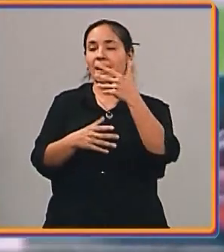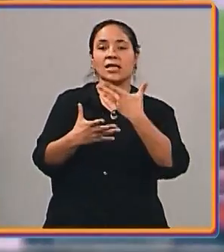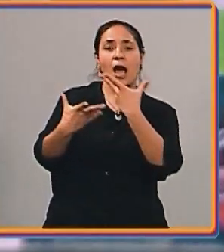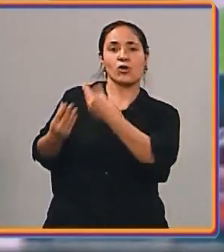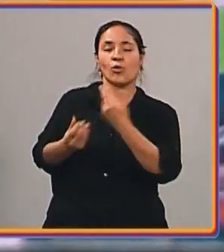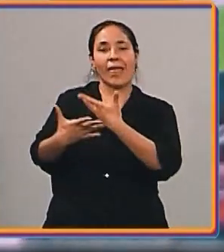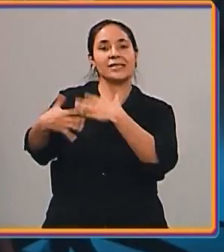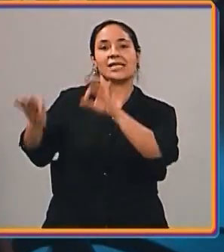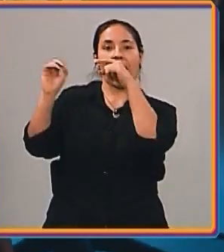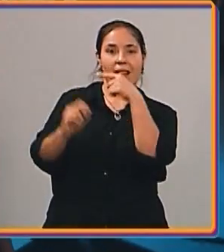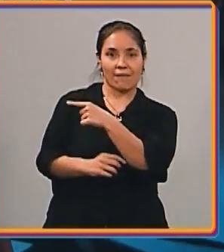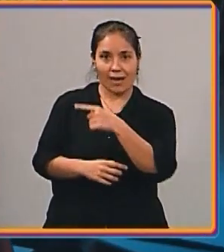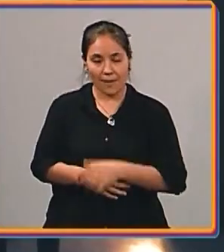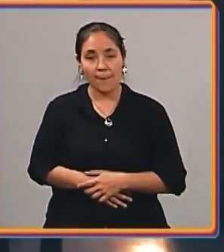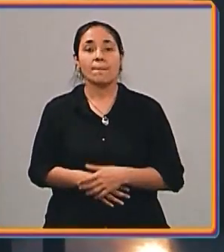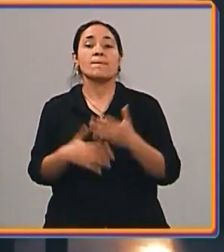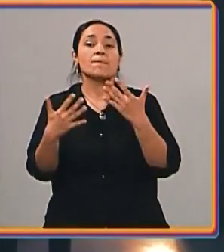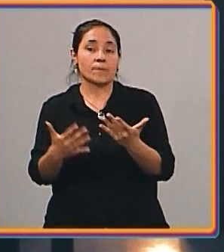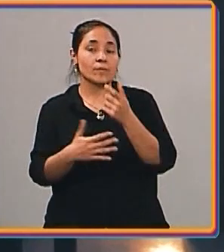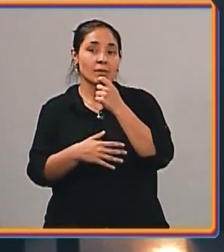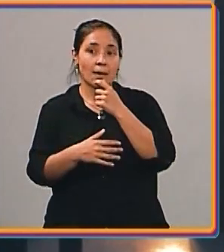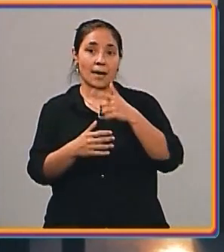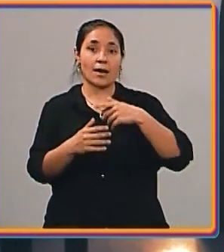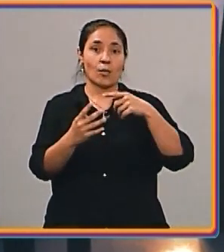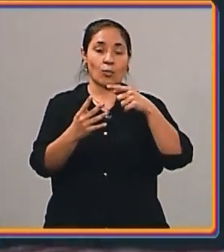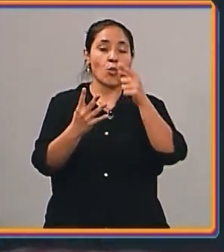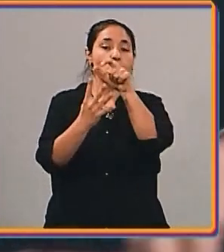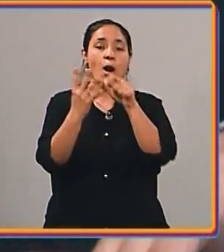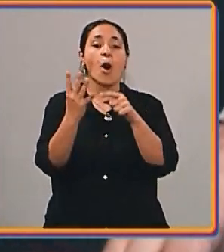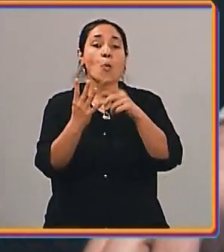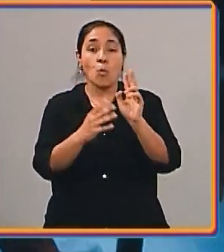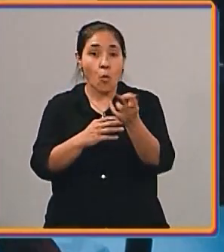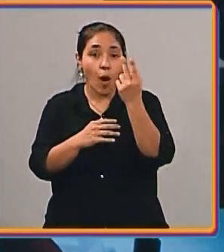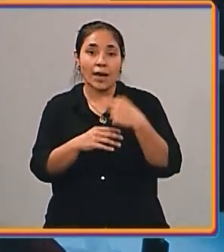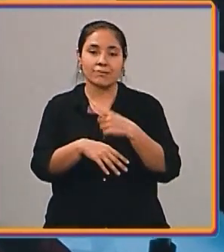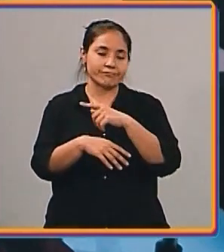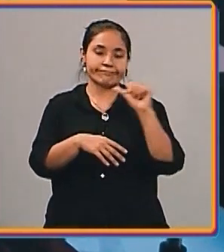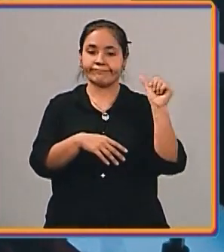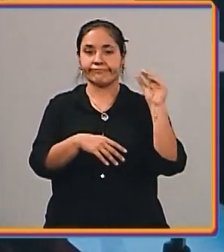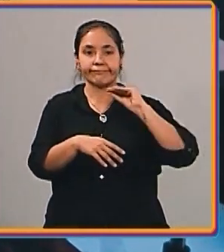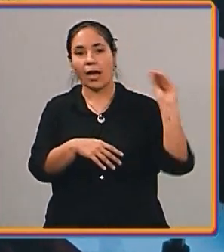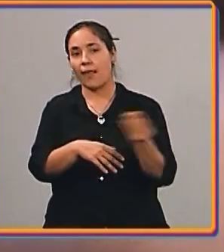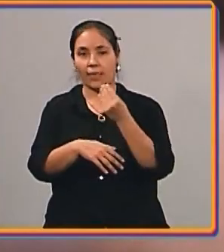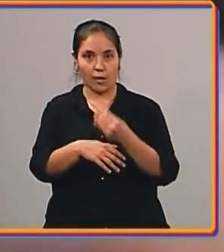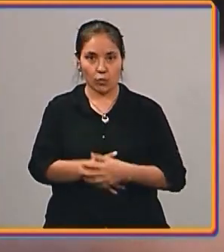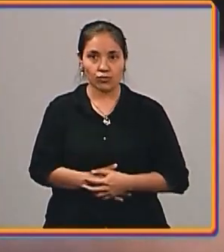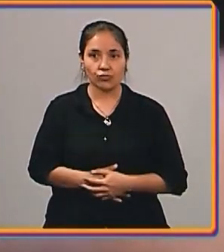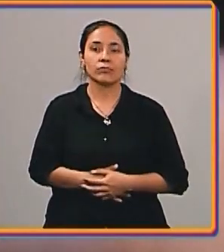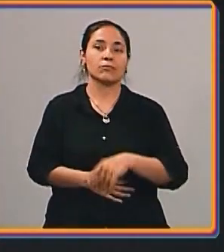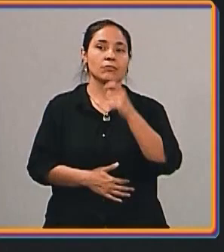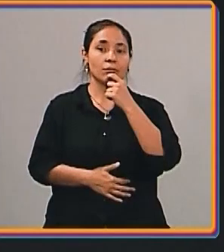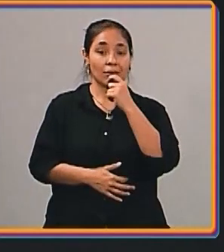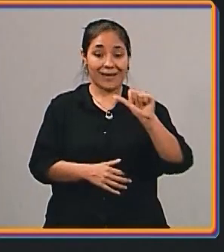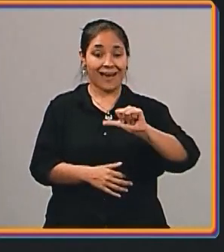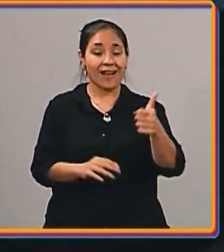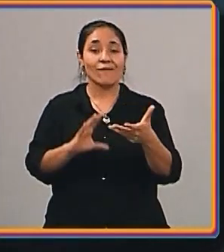Este juego es cooperativo, por lo que si cualquiera de los granaderos iniciales muere, perdemos la partida. La única manera